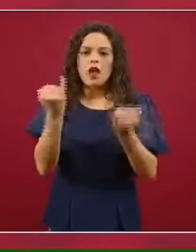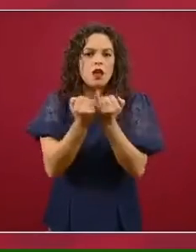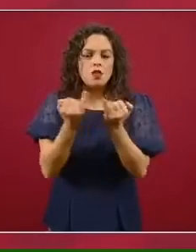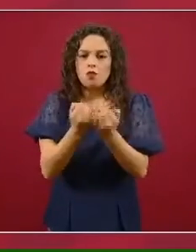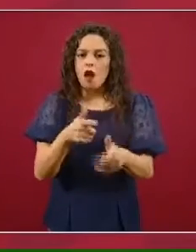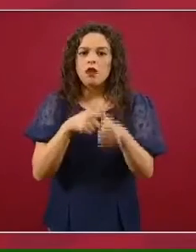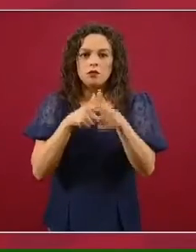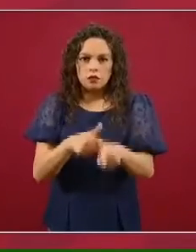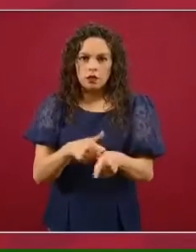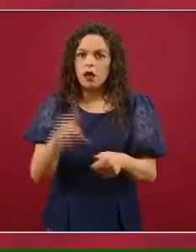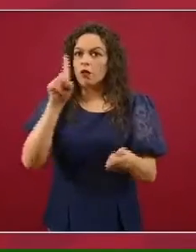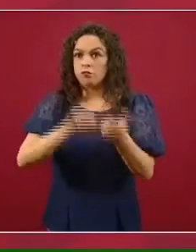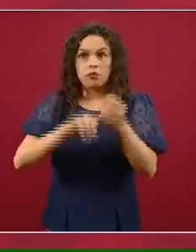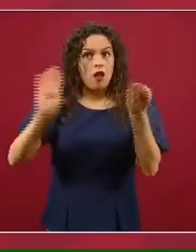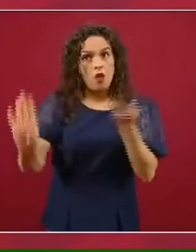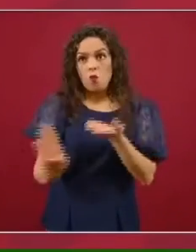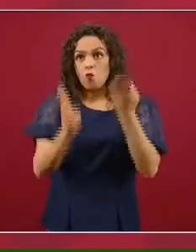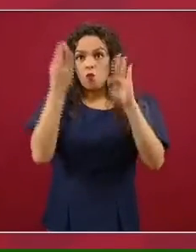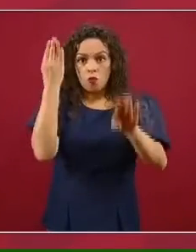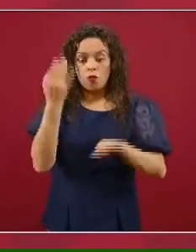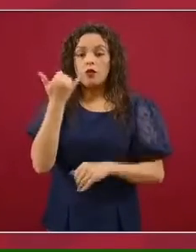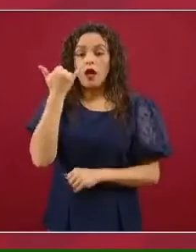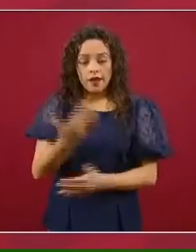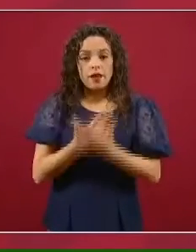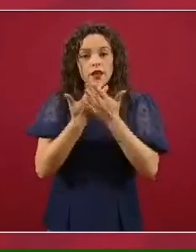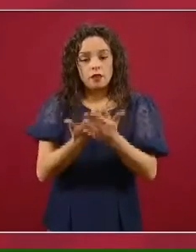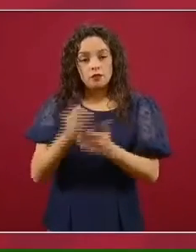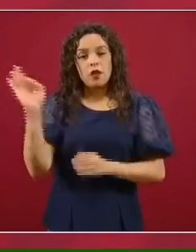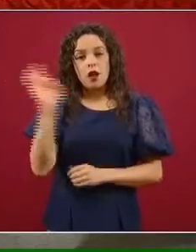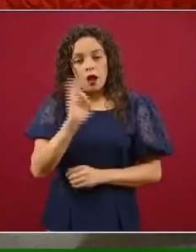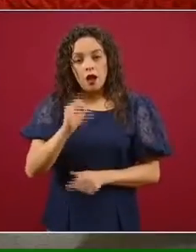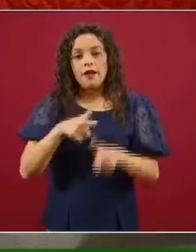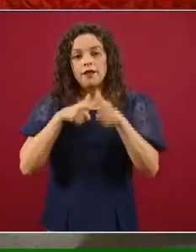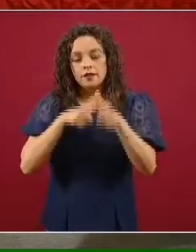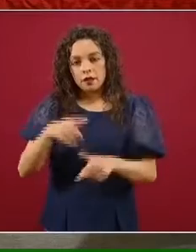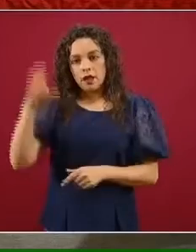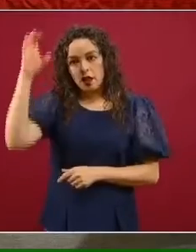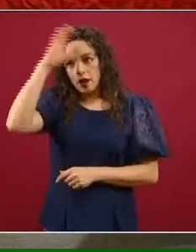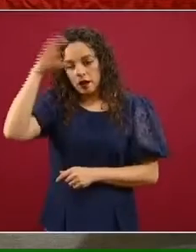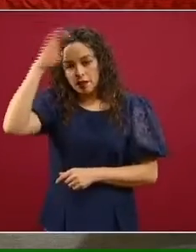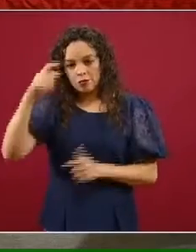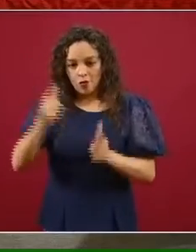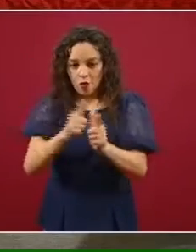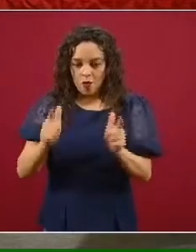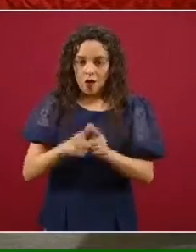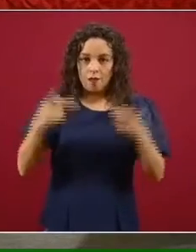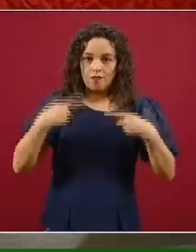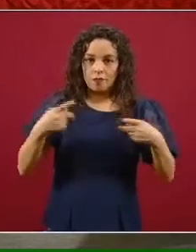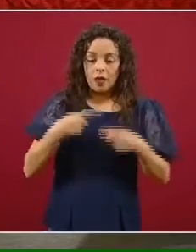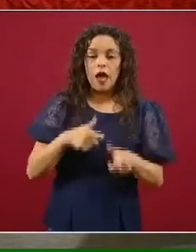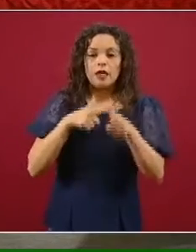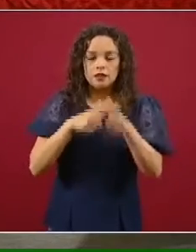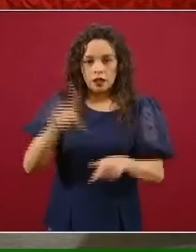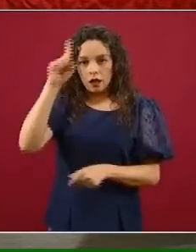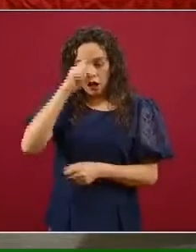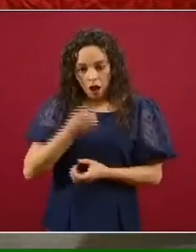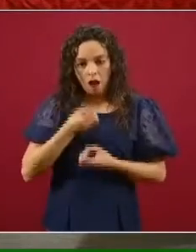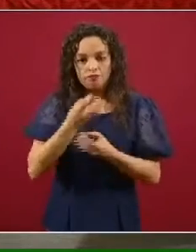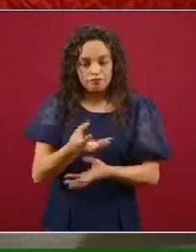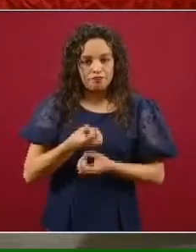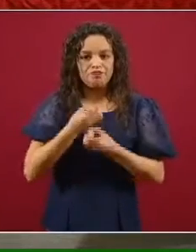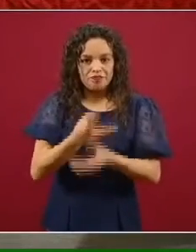la comunidad científica siga aportando conocimiento al respecto. Gracias. Pasemos con su pregunta.